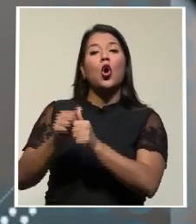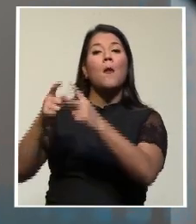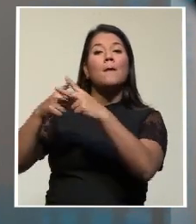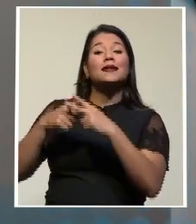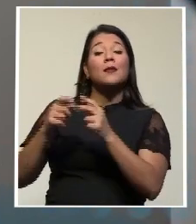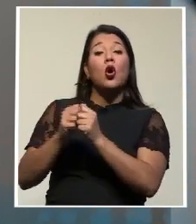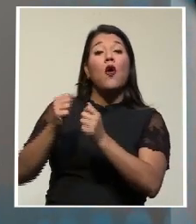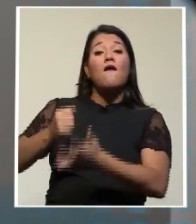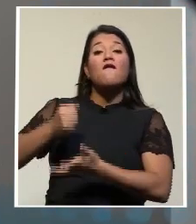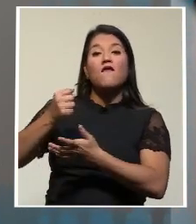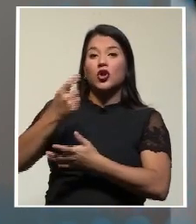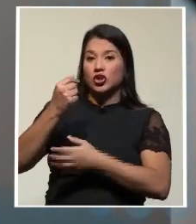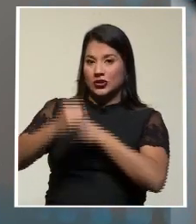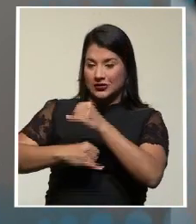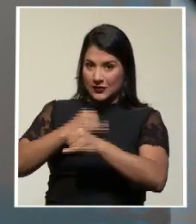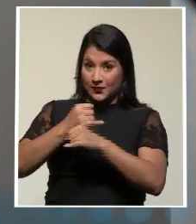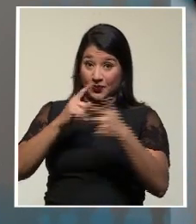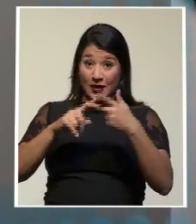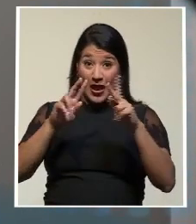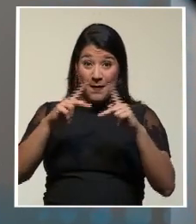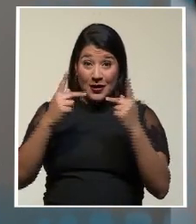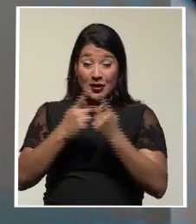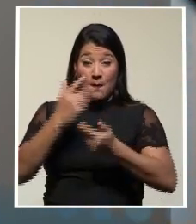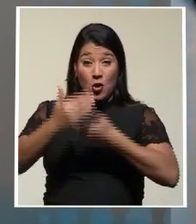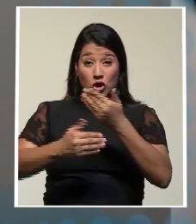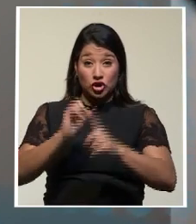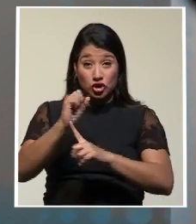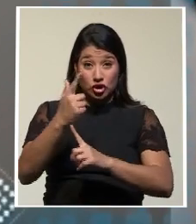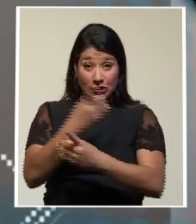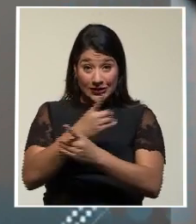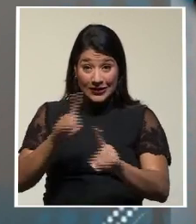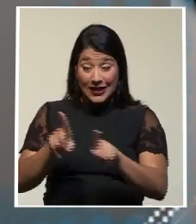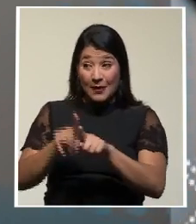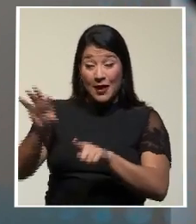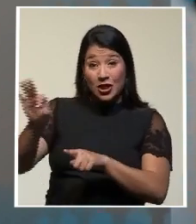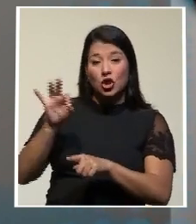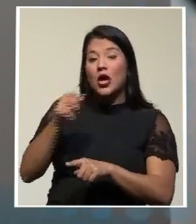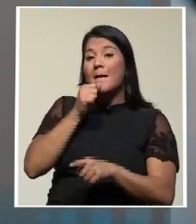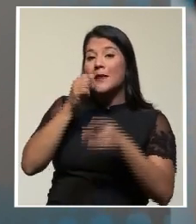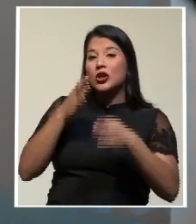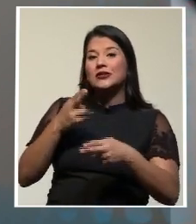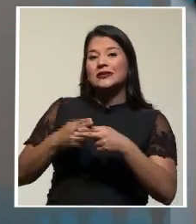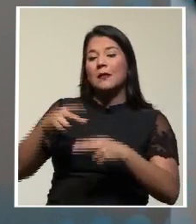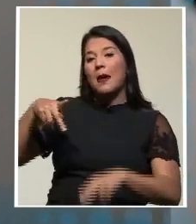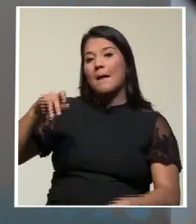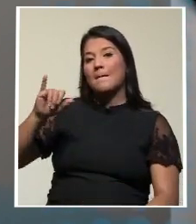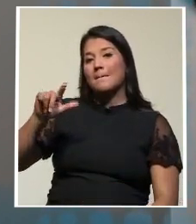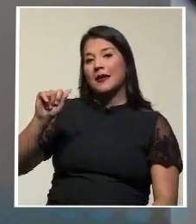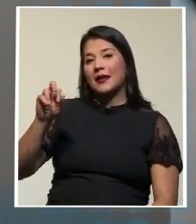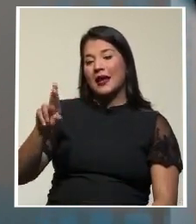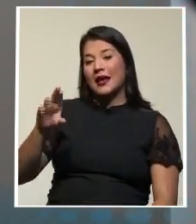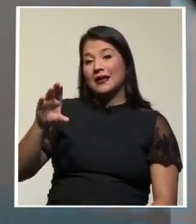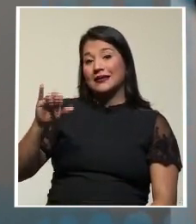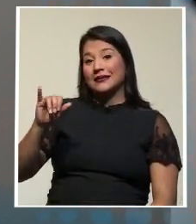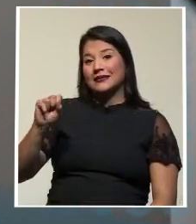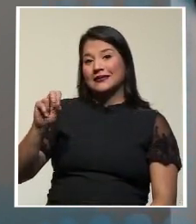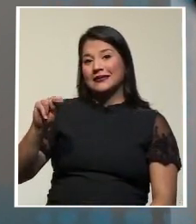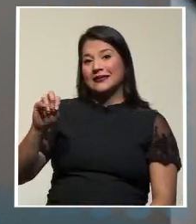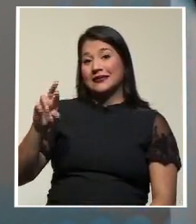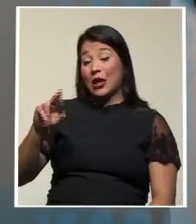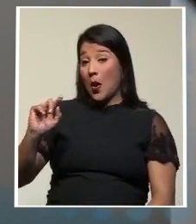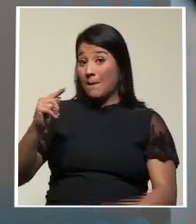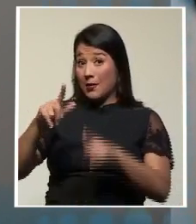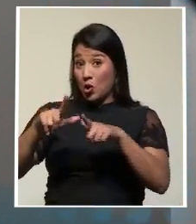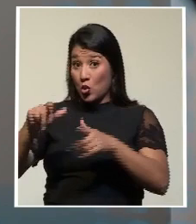La agrupación Progreso Social Democrático, por su parte, ratificó a la periodista Pilar Cisneros como primer lugar por San José y a